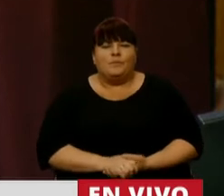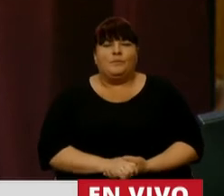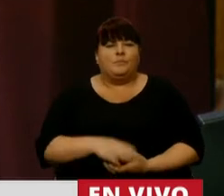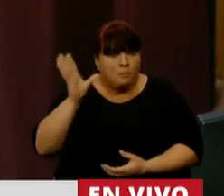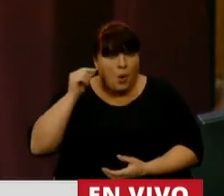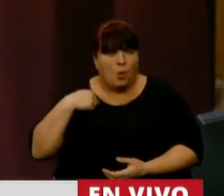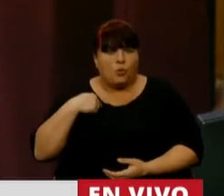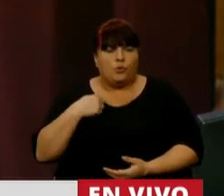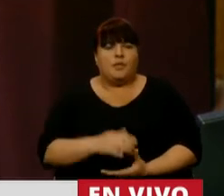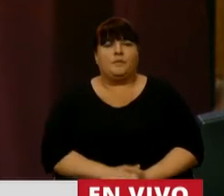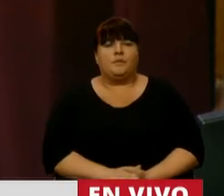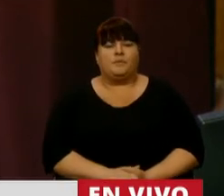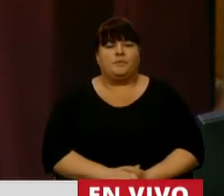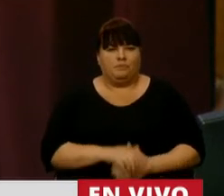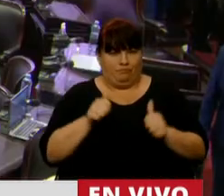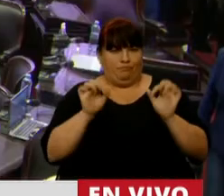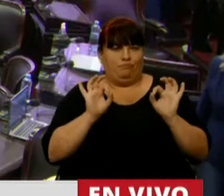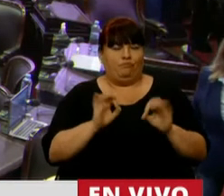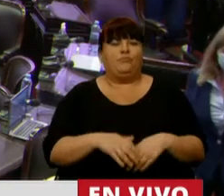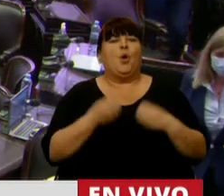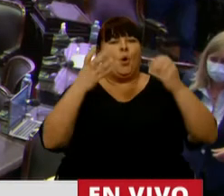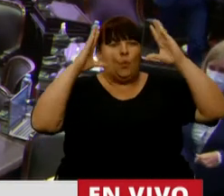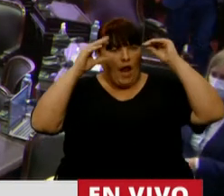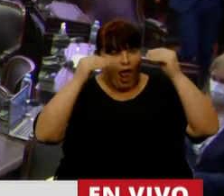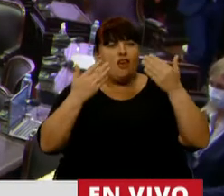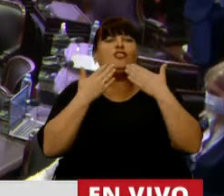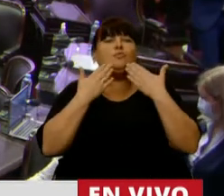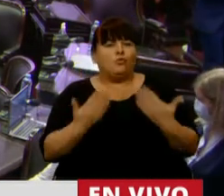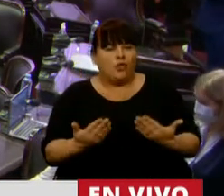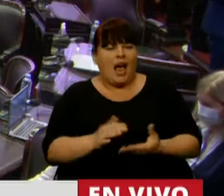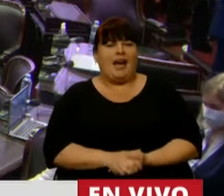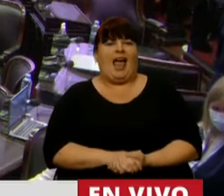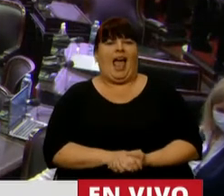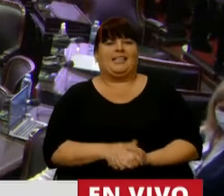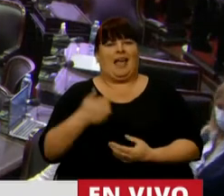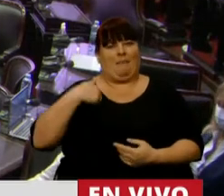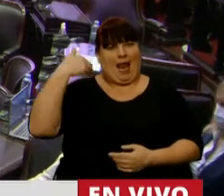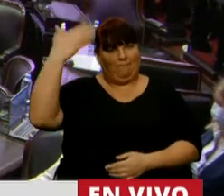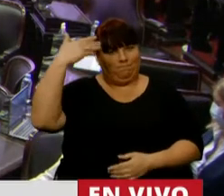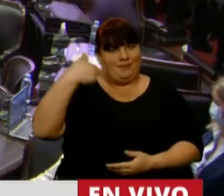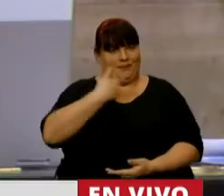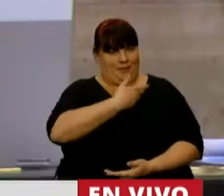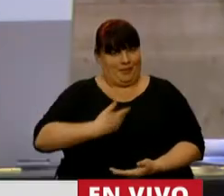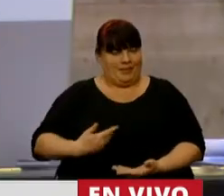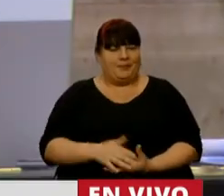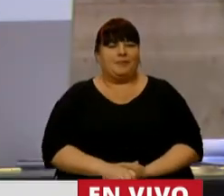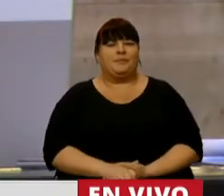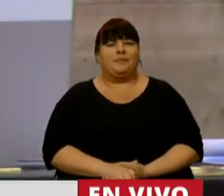¿Se escucha? Ahí está. Buenas noches, muchísimas gracias por la palabra, señora presidenta.